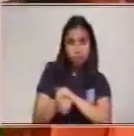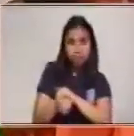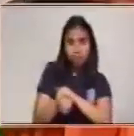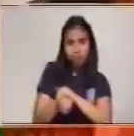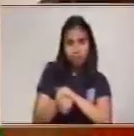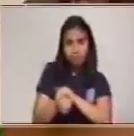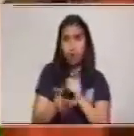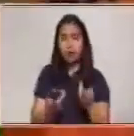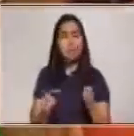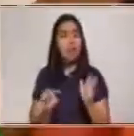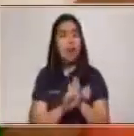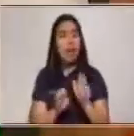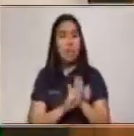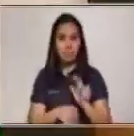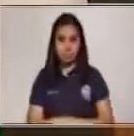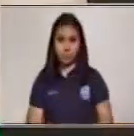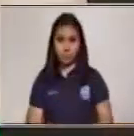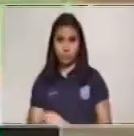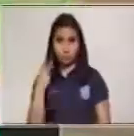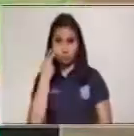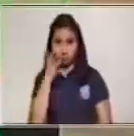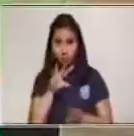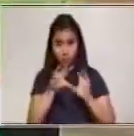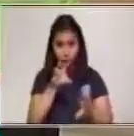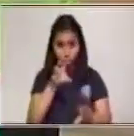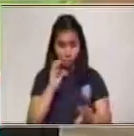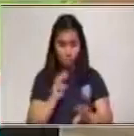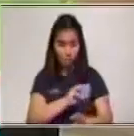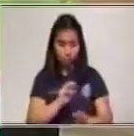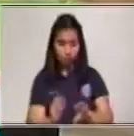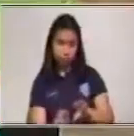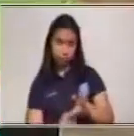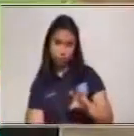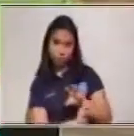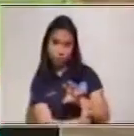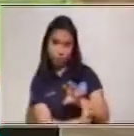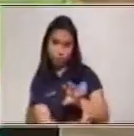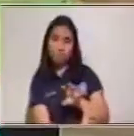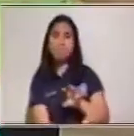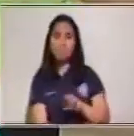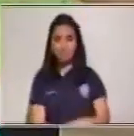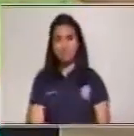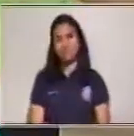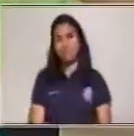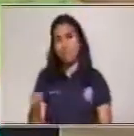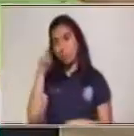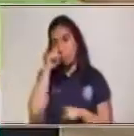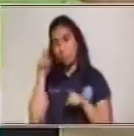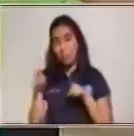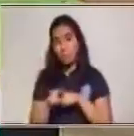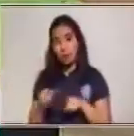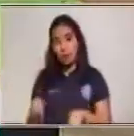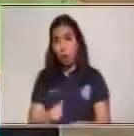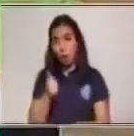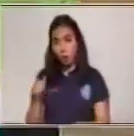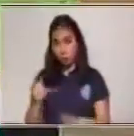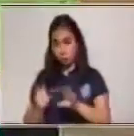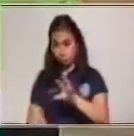Un ejemplo de cada uno. Y entre los anfibios podemos ver al sapo y la